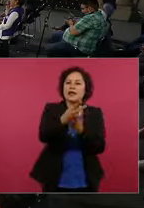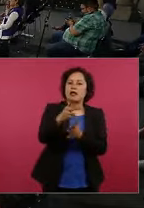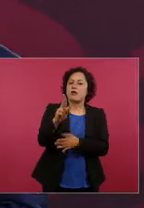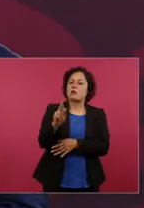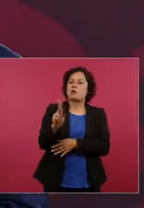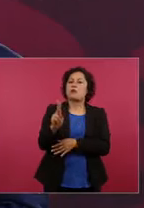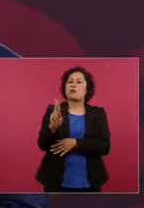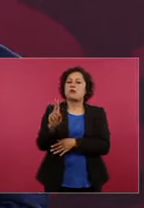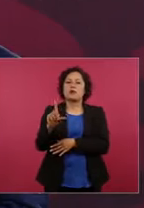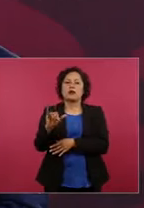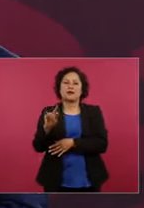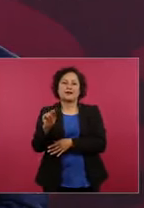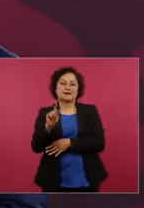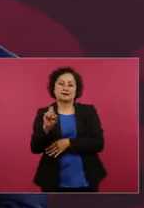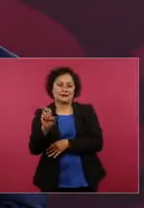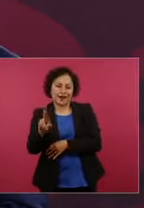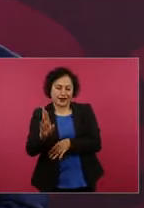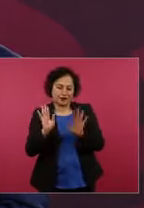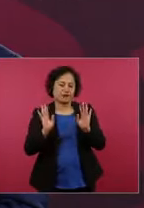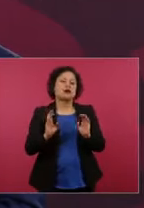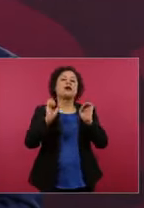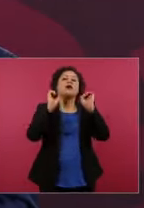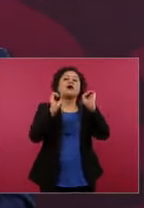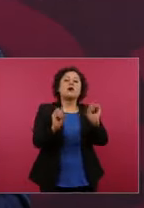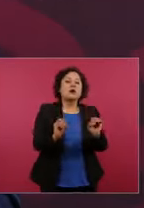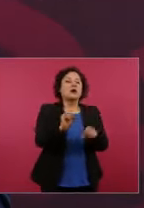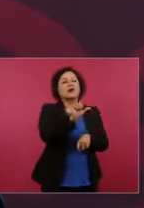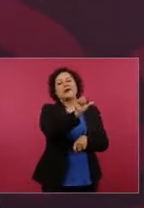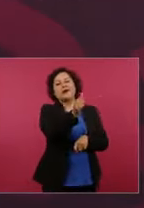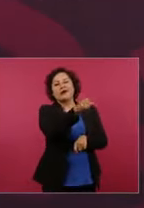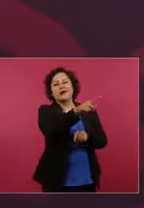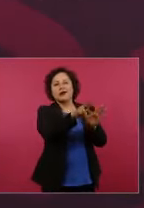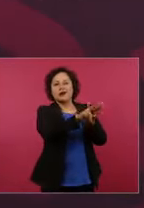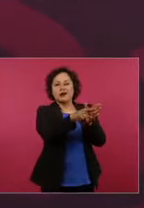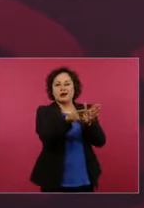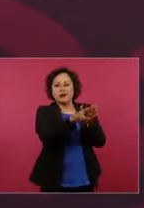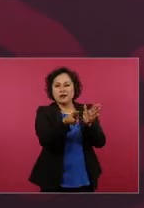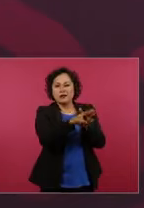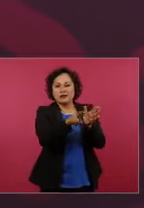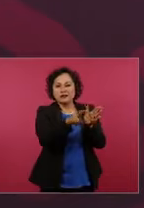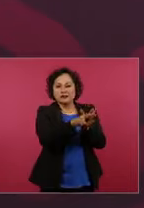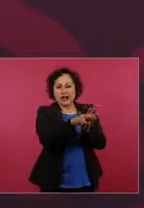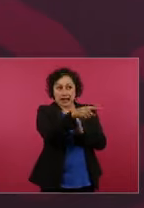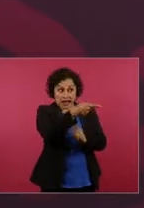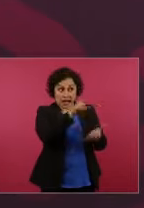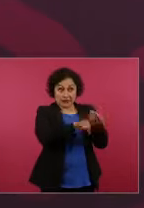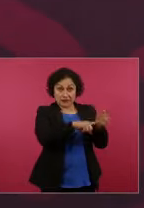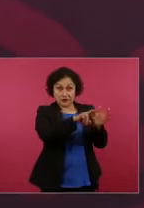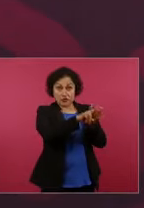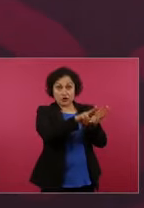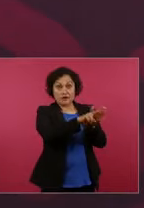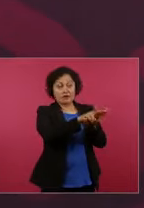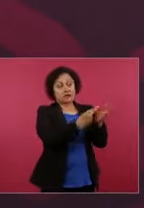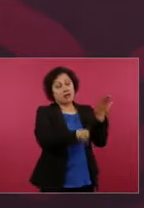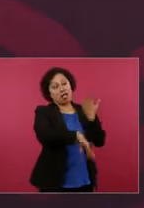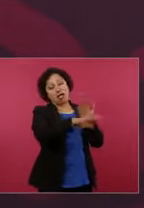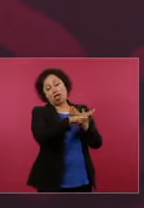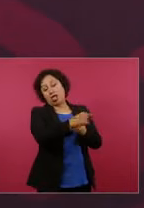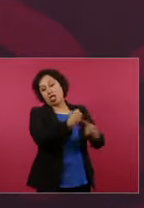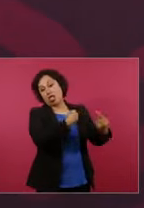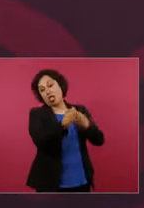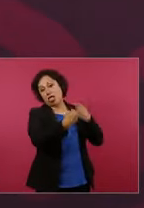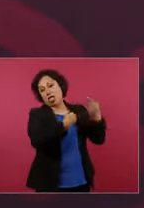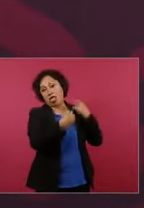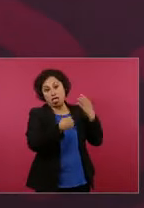a la revista o la publicación que nos calumnió, que son unos